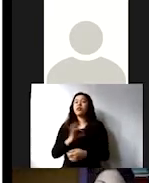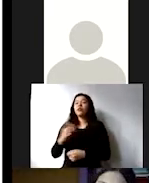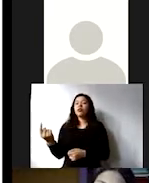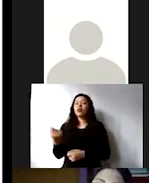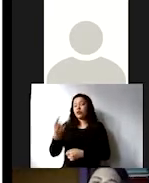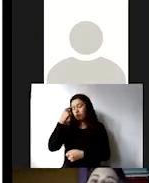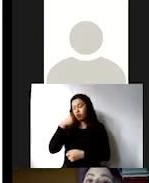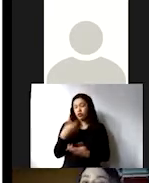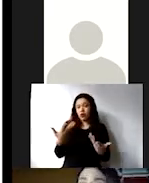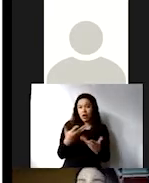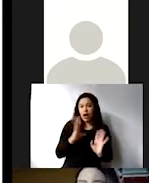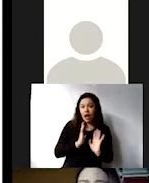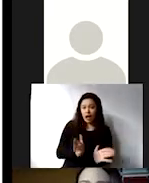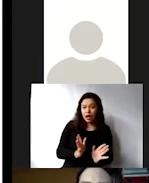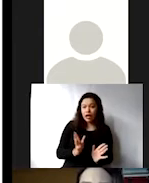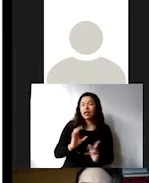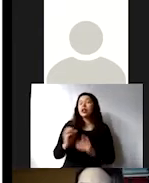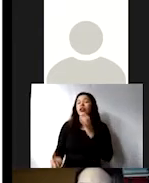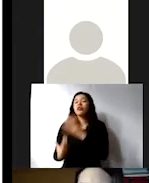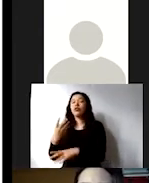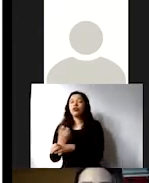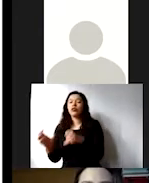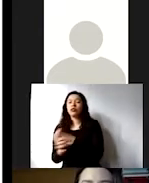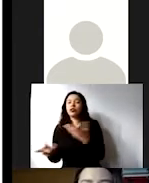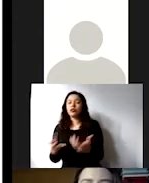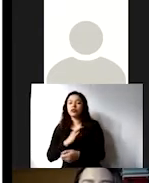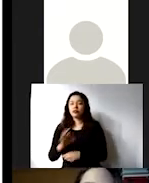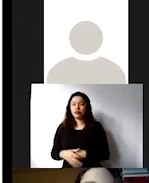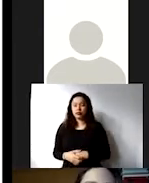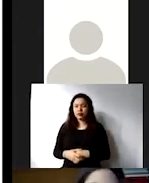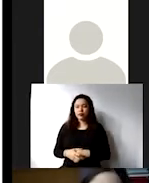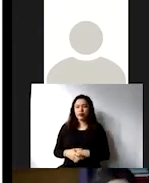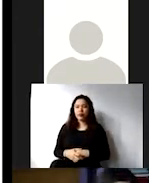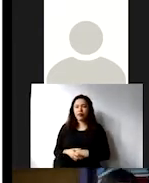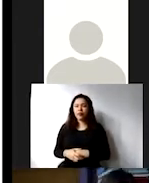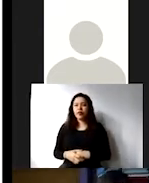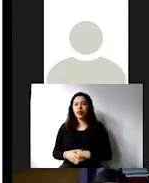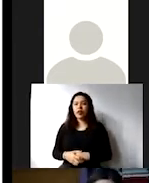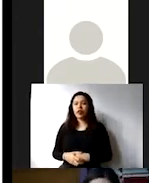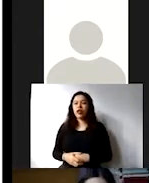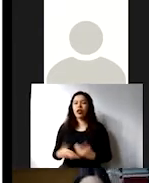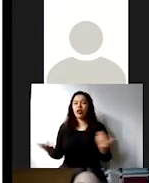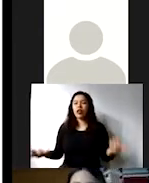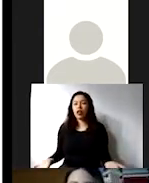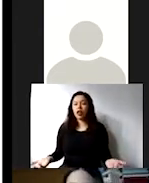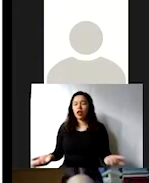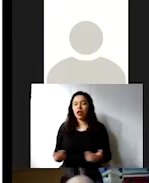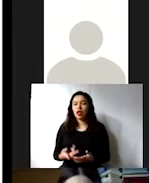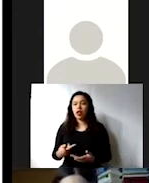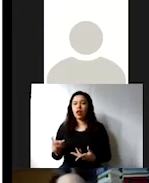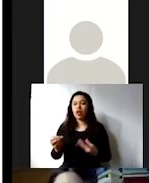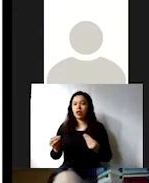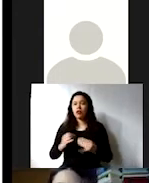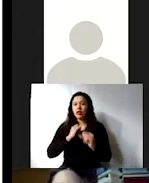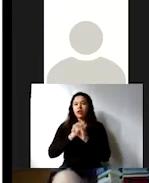ya cuento como con lo nuevo que puedo hacer. Y bueno, hay muchísimas